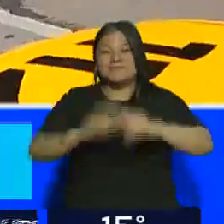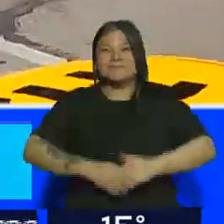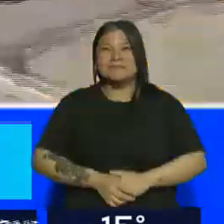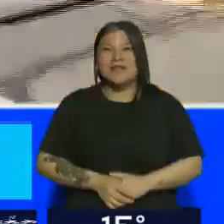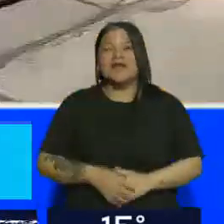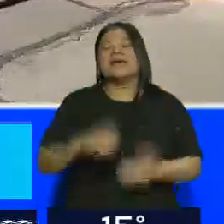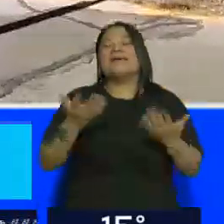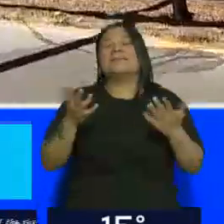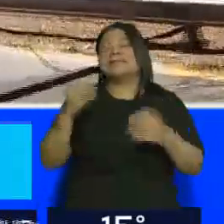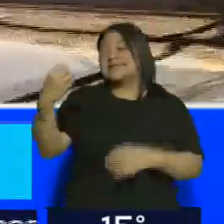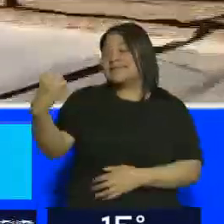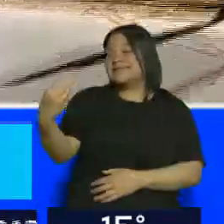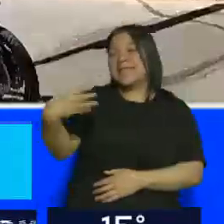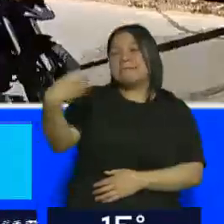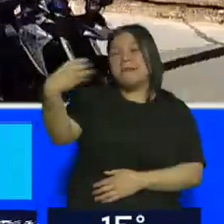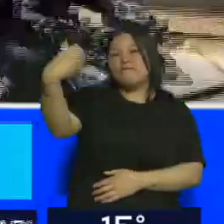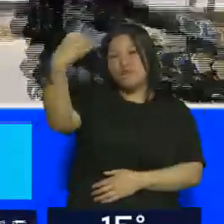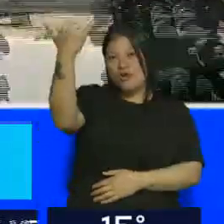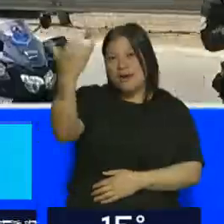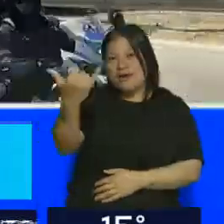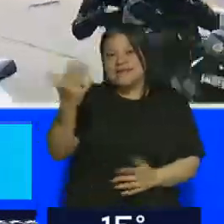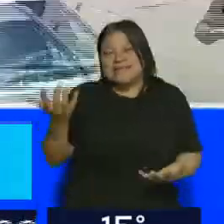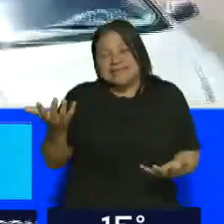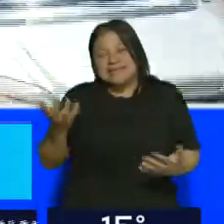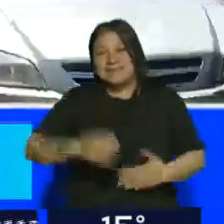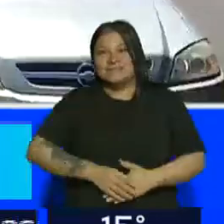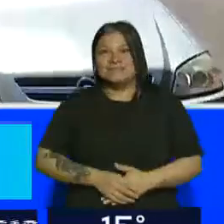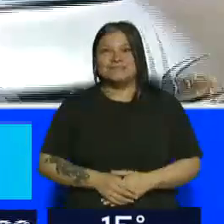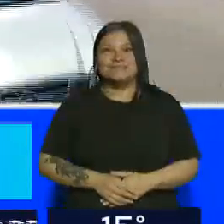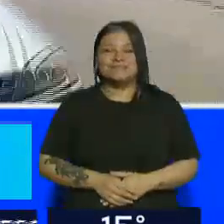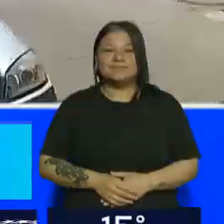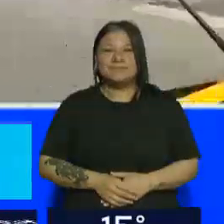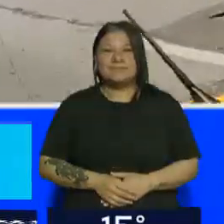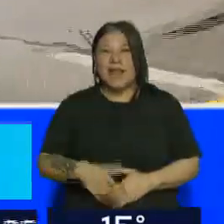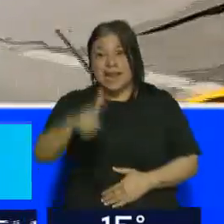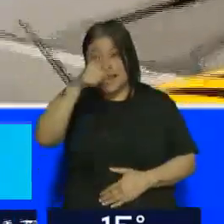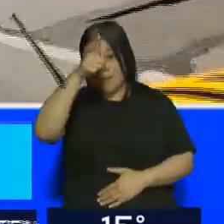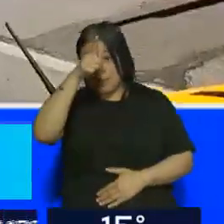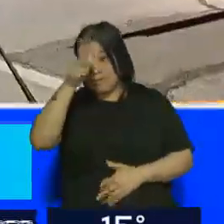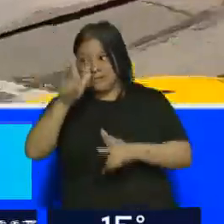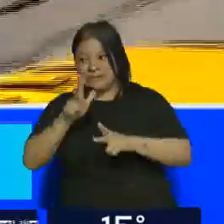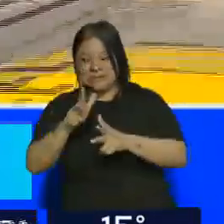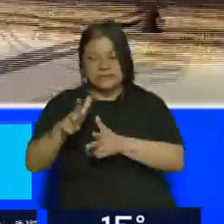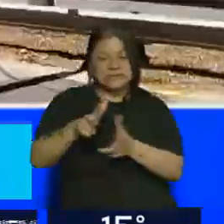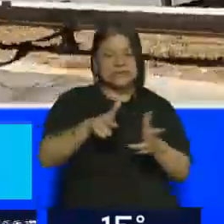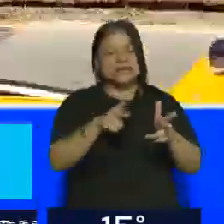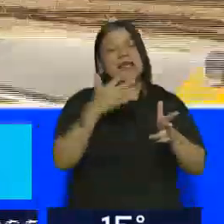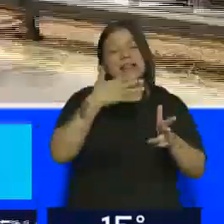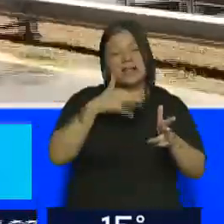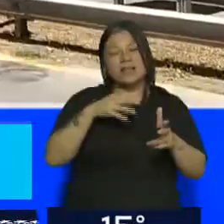es que hay un semáforo. Bueno. Claro, está. Claro, claro. Pero mirá, acá la policía está, dice que nos movamos, pero exacta, entiende que somos de los